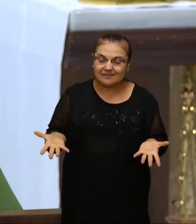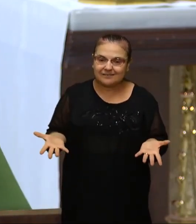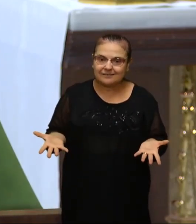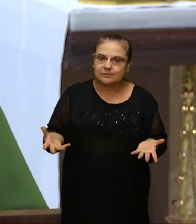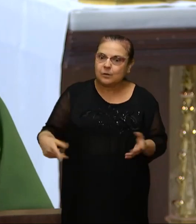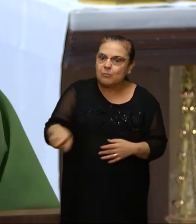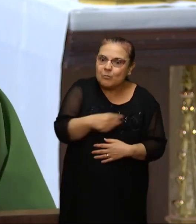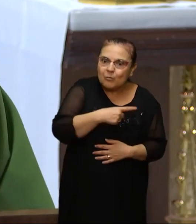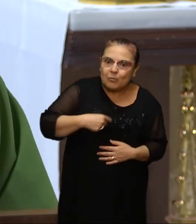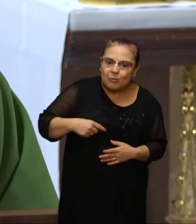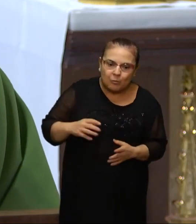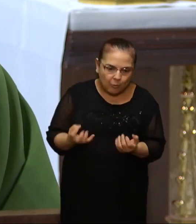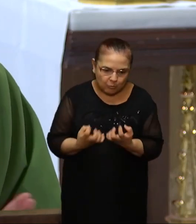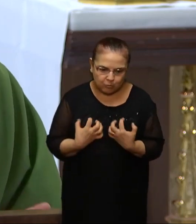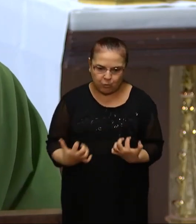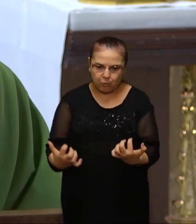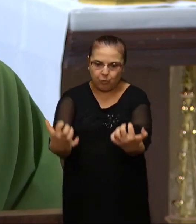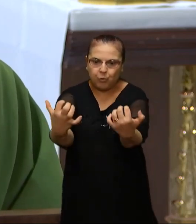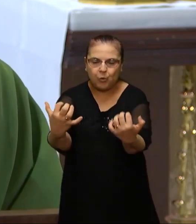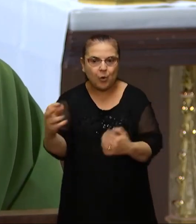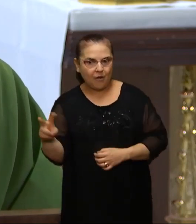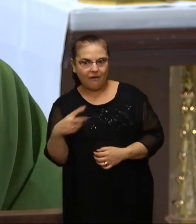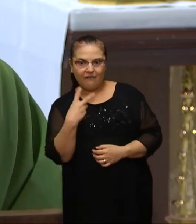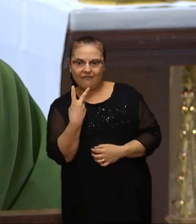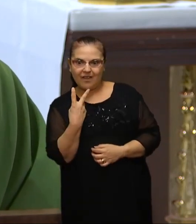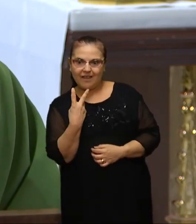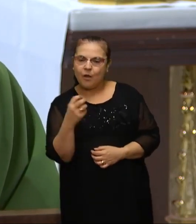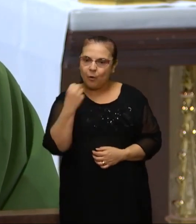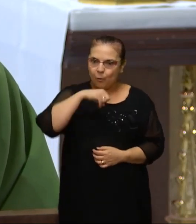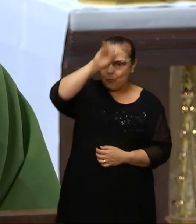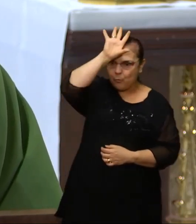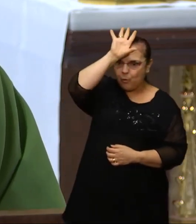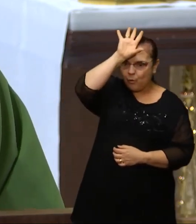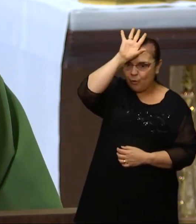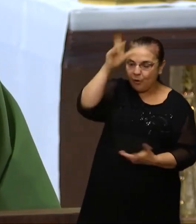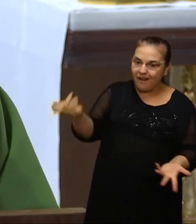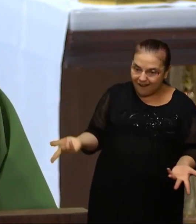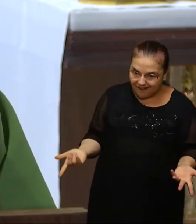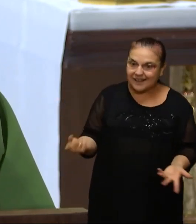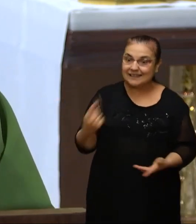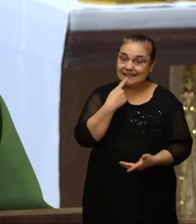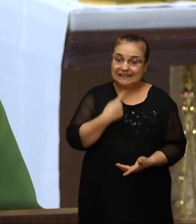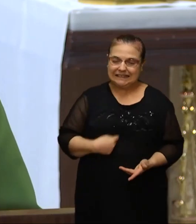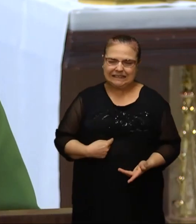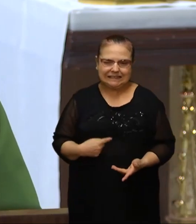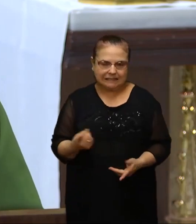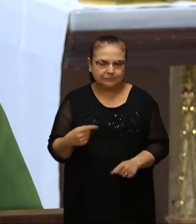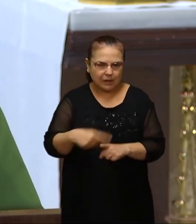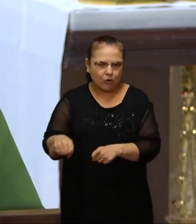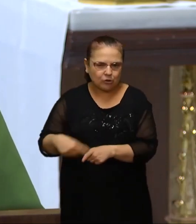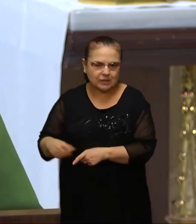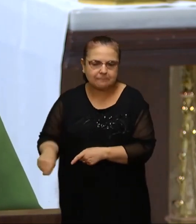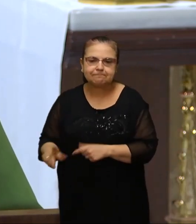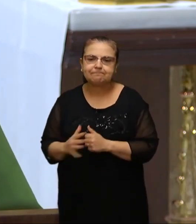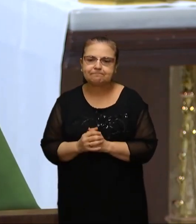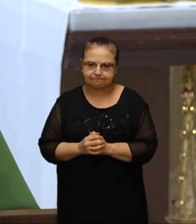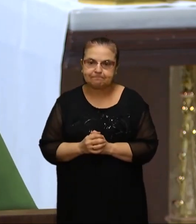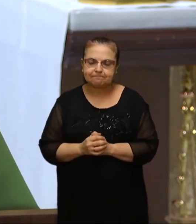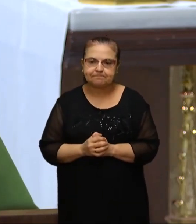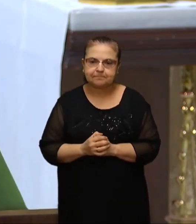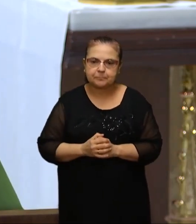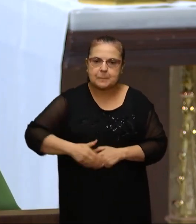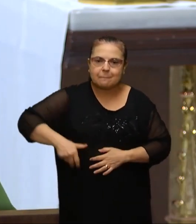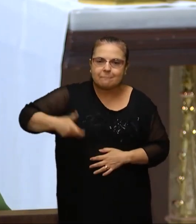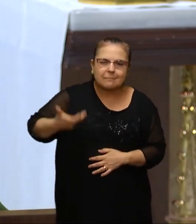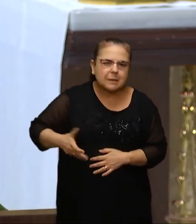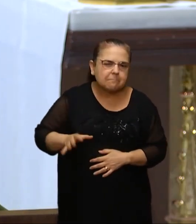admirarse de lo que ve en cada uno de nosotros y en nuestras relaciones y se nos dice una cosa que